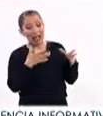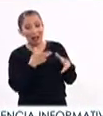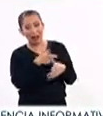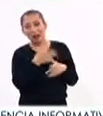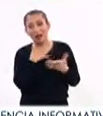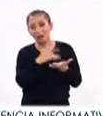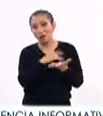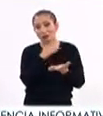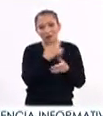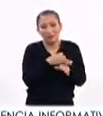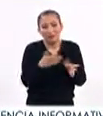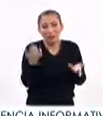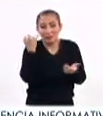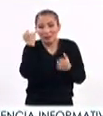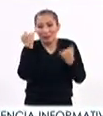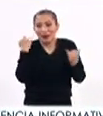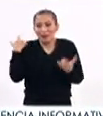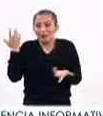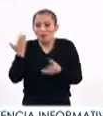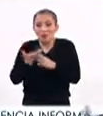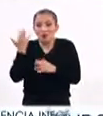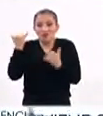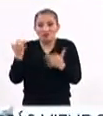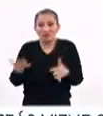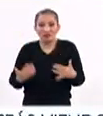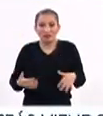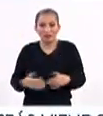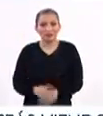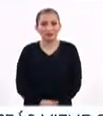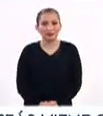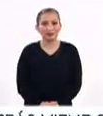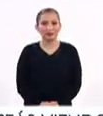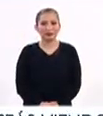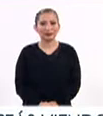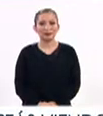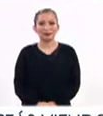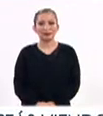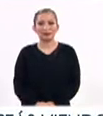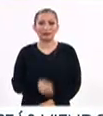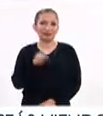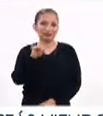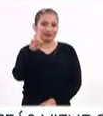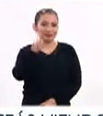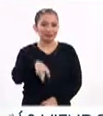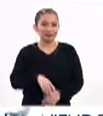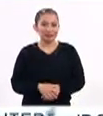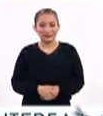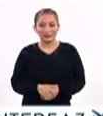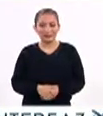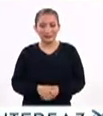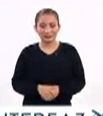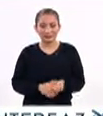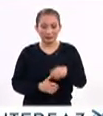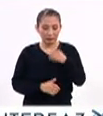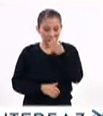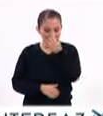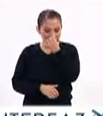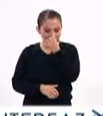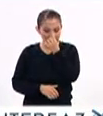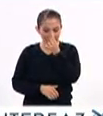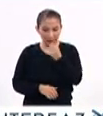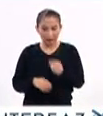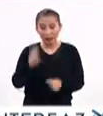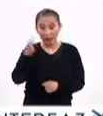pues sin el apoyo de la familia me imagino que debe ser mucho más difícil. Así es, pues realmente